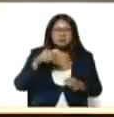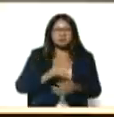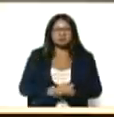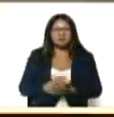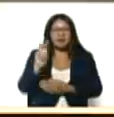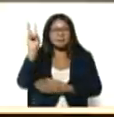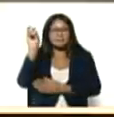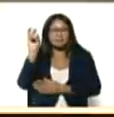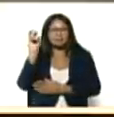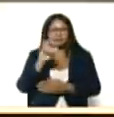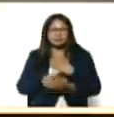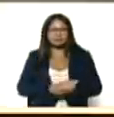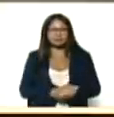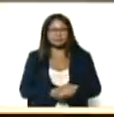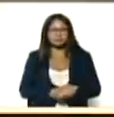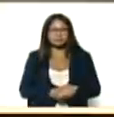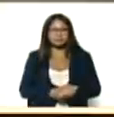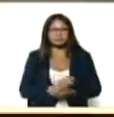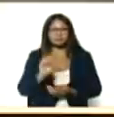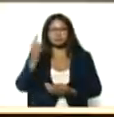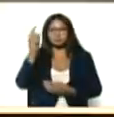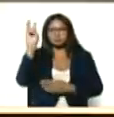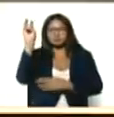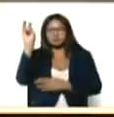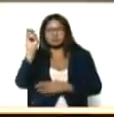viernes, primer viernes,